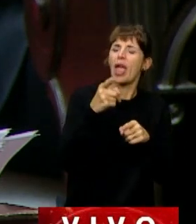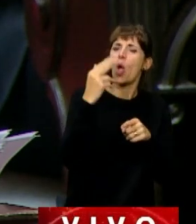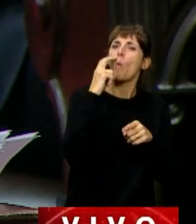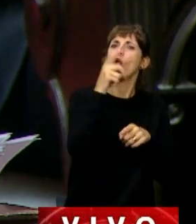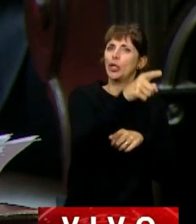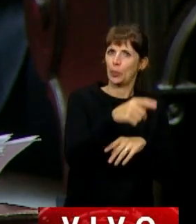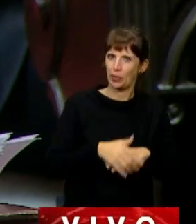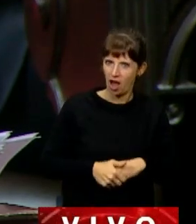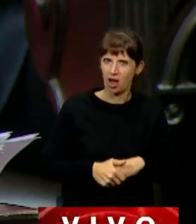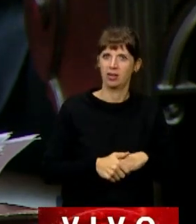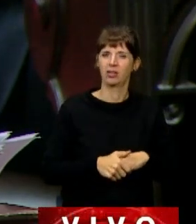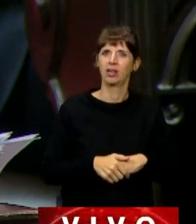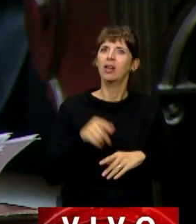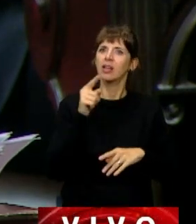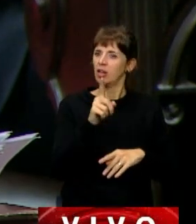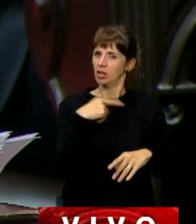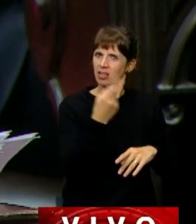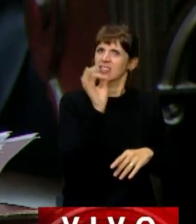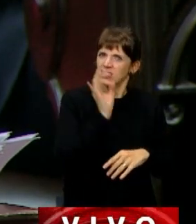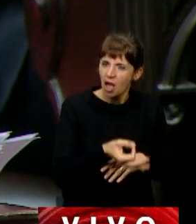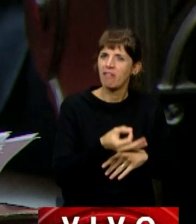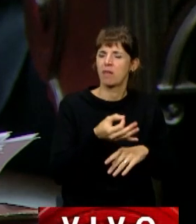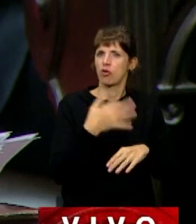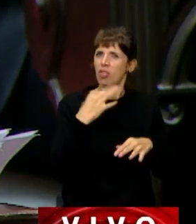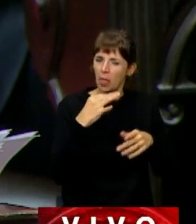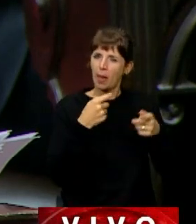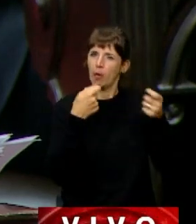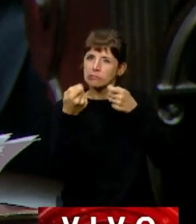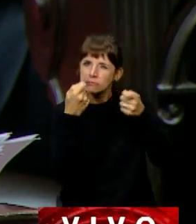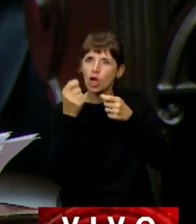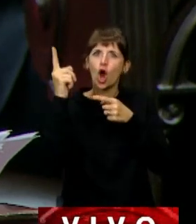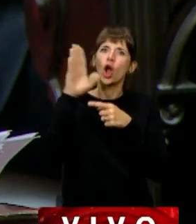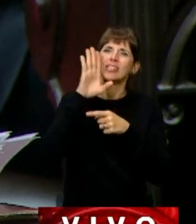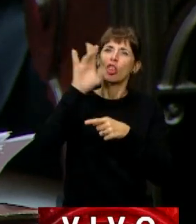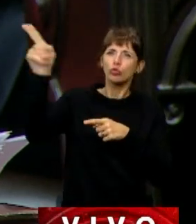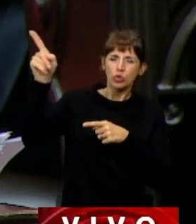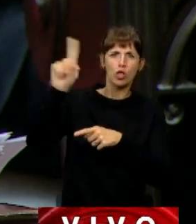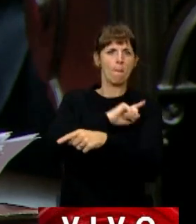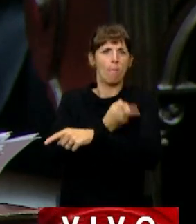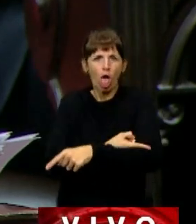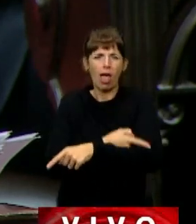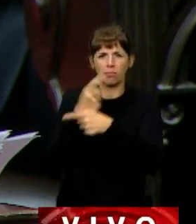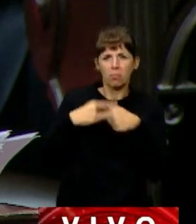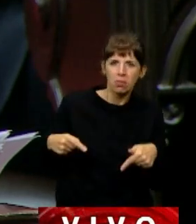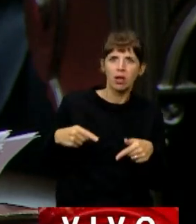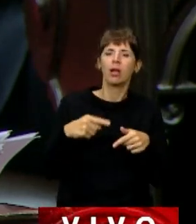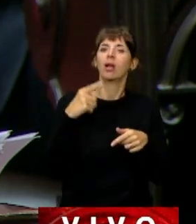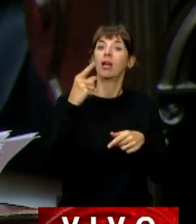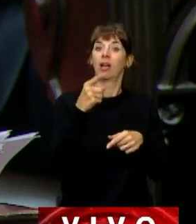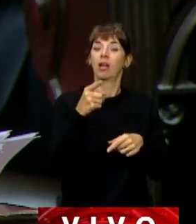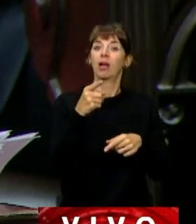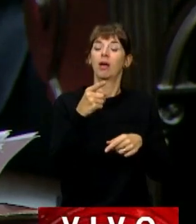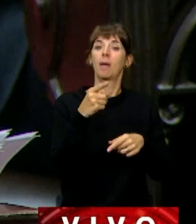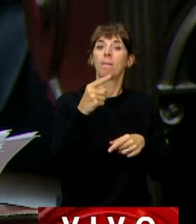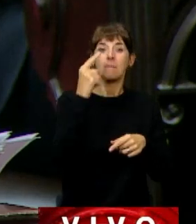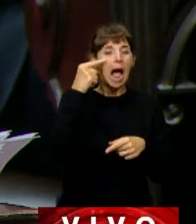Y sabiendo todo lo que teníamos que negociar nosotros con Estados Unidos, con los poderosos, el presidente electo en ese